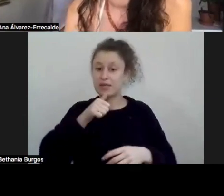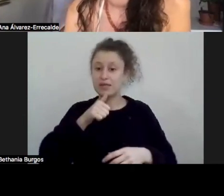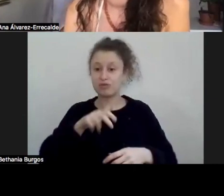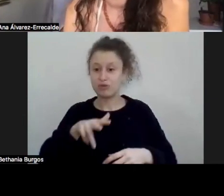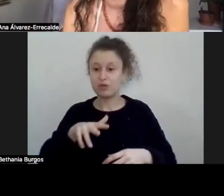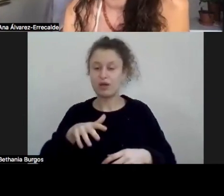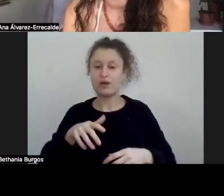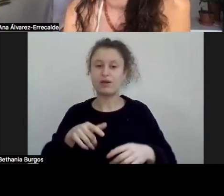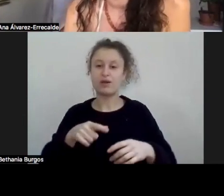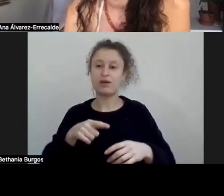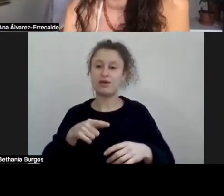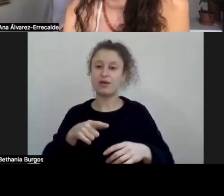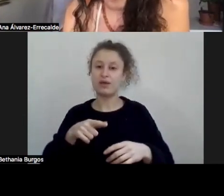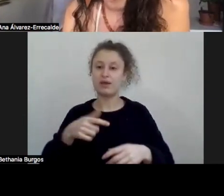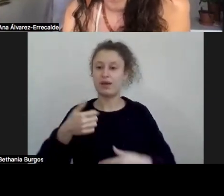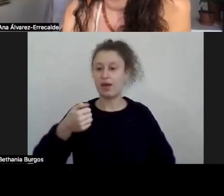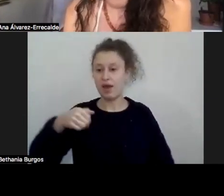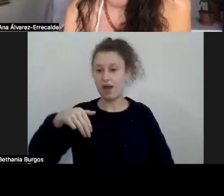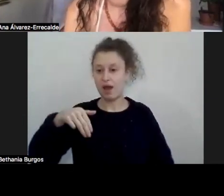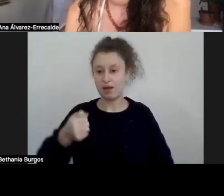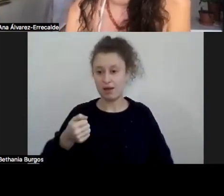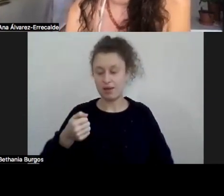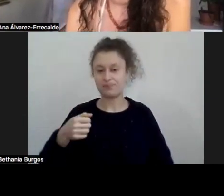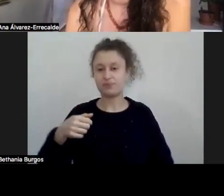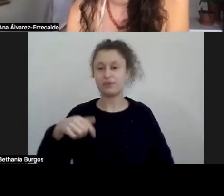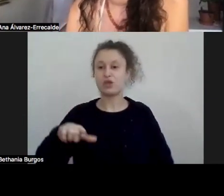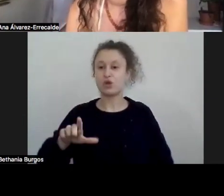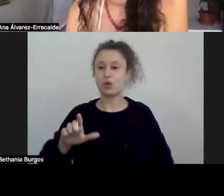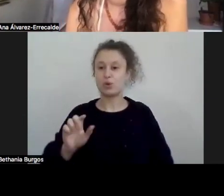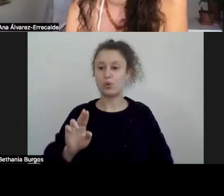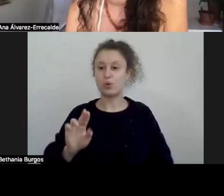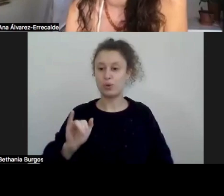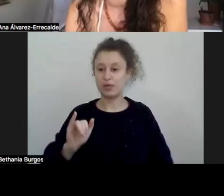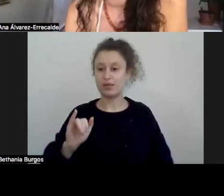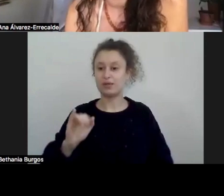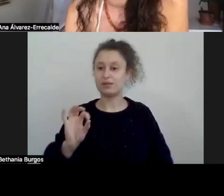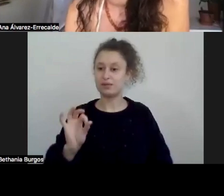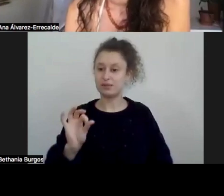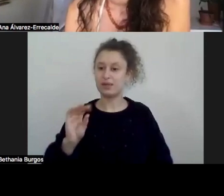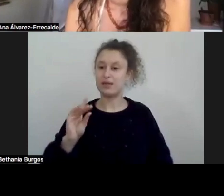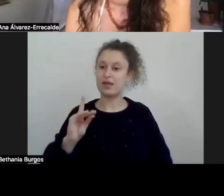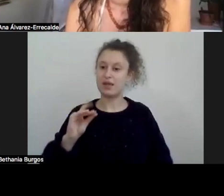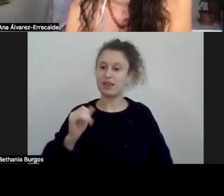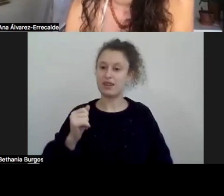mamá con una enfermedad degenerativa que necesita cuidados para poder cuidar.